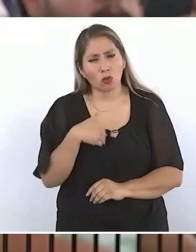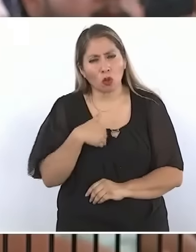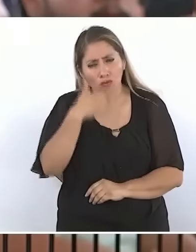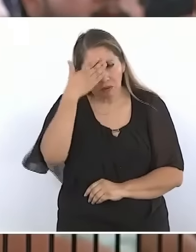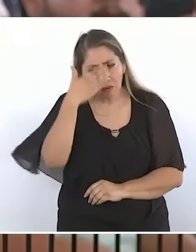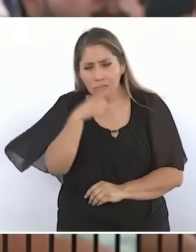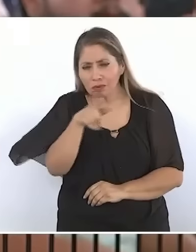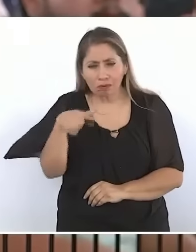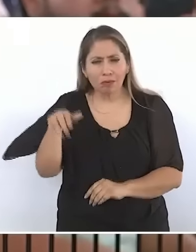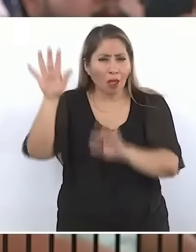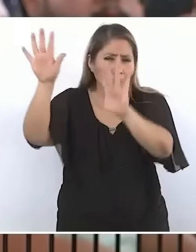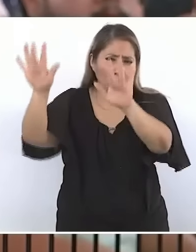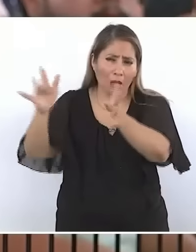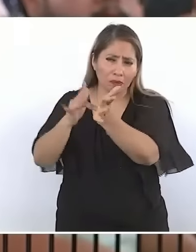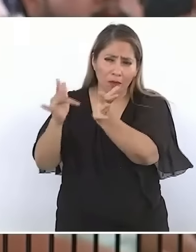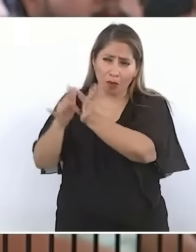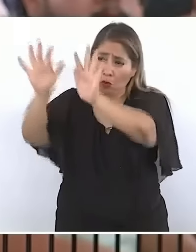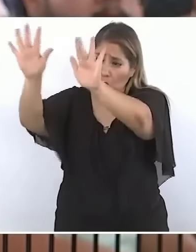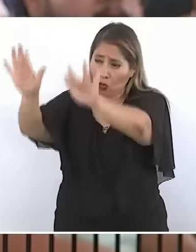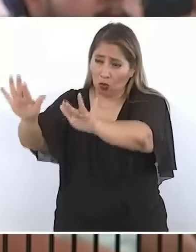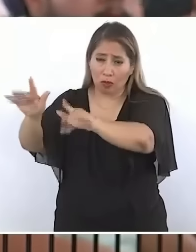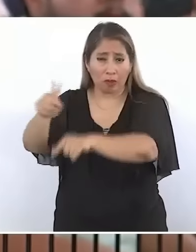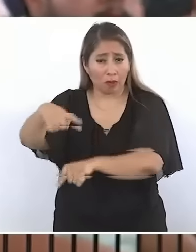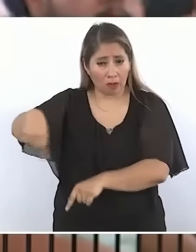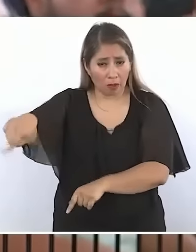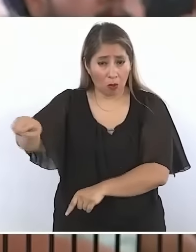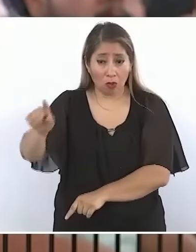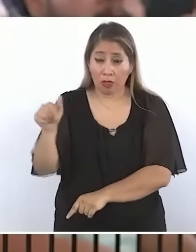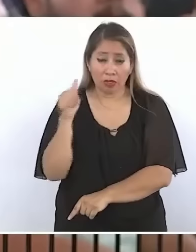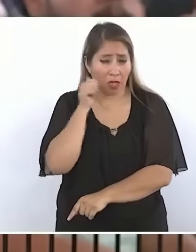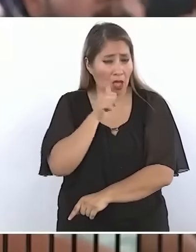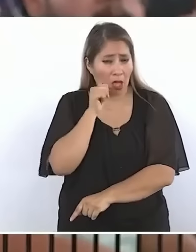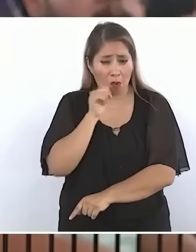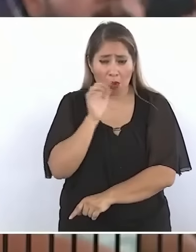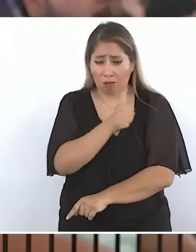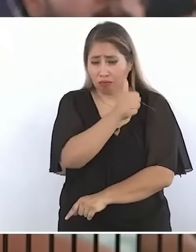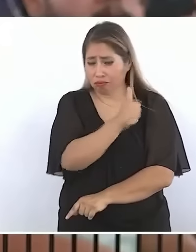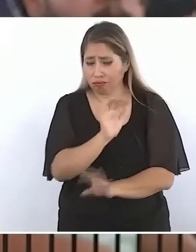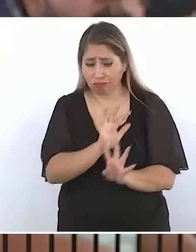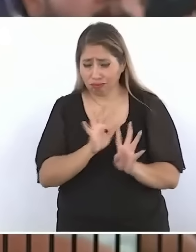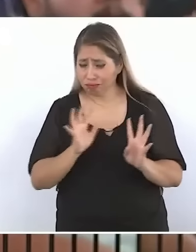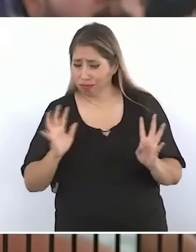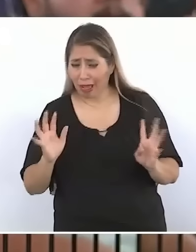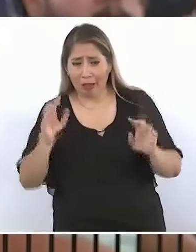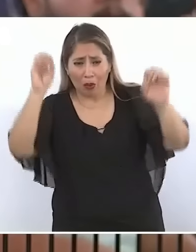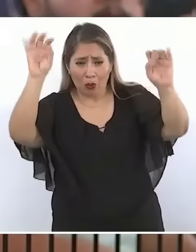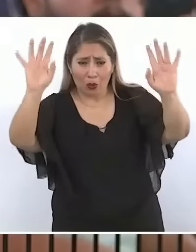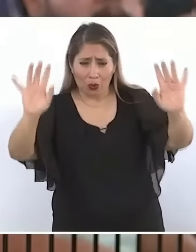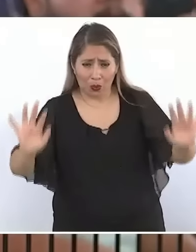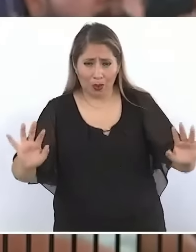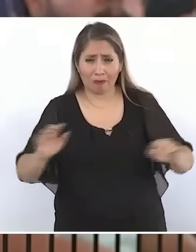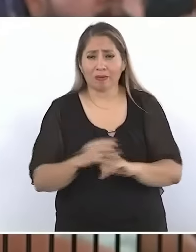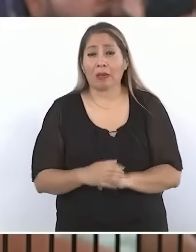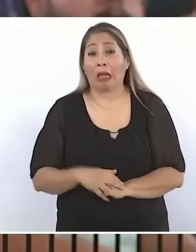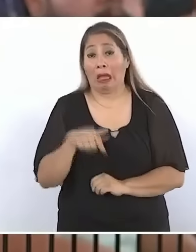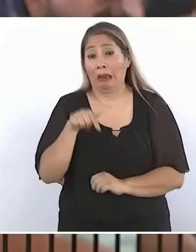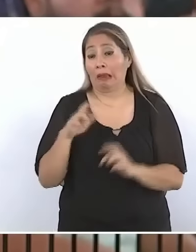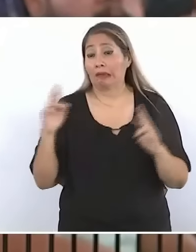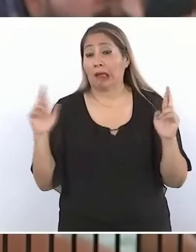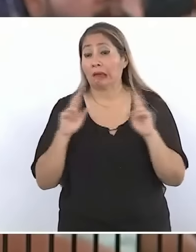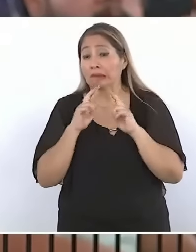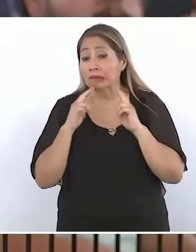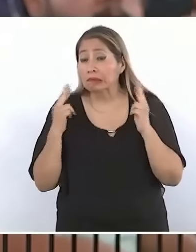Jesús, nuestro Señor Padre Celestial, vive y que está presente en cada uno de nosotros, aquí bendiciéndonos en esta reunión